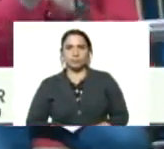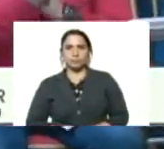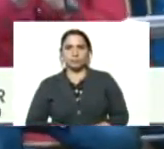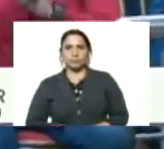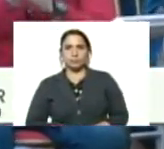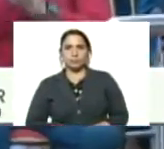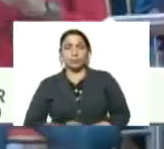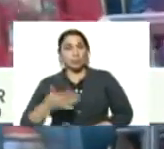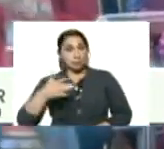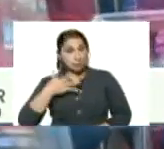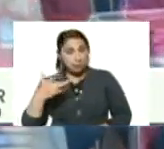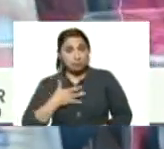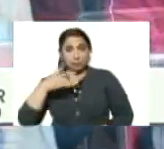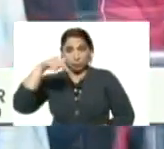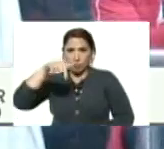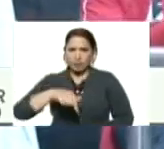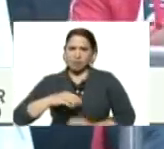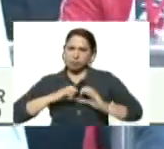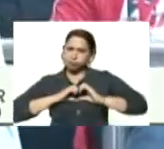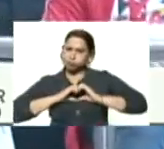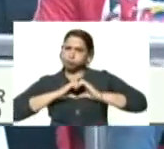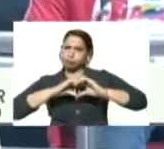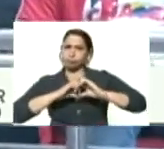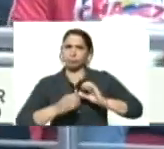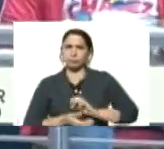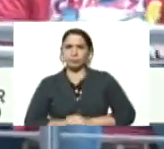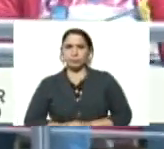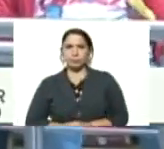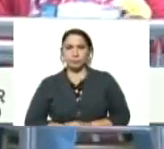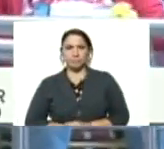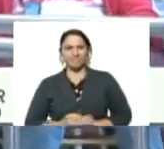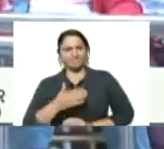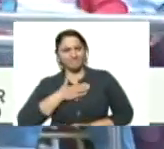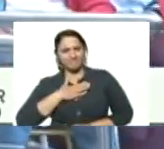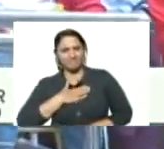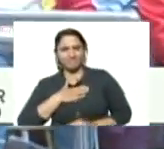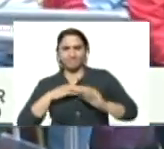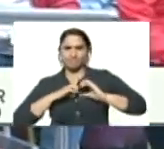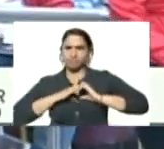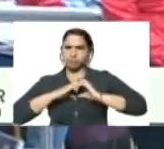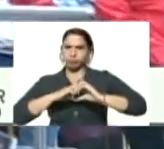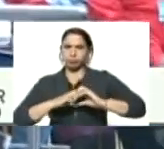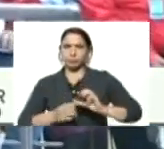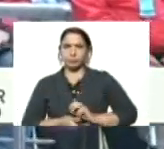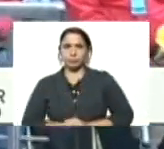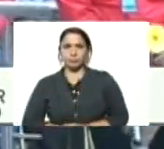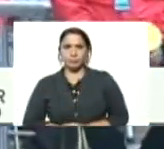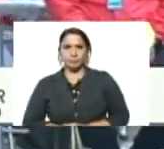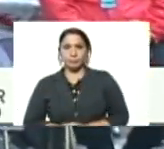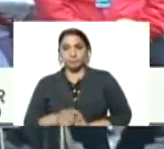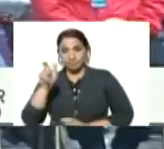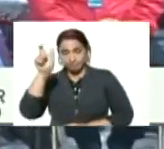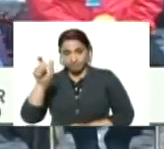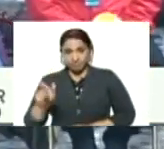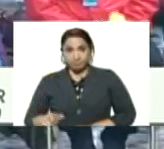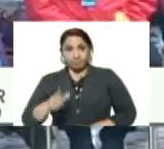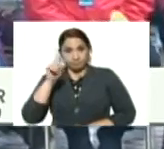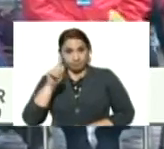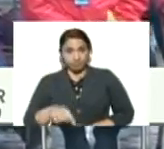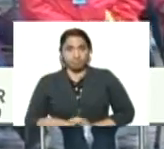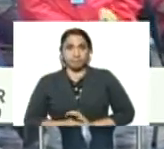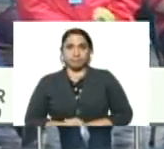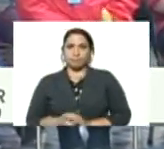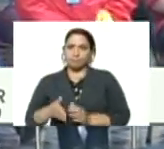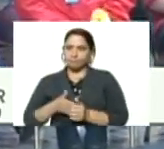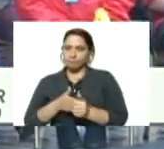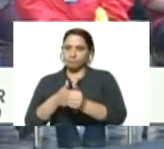De sentirlo aquí en el corazón, ¿ves? En el corazón, su presencia, su guía,